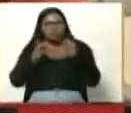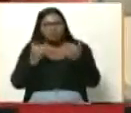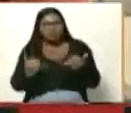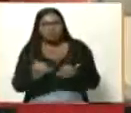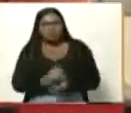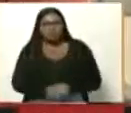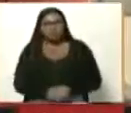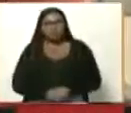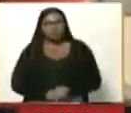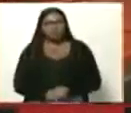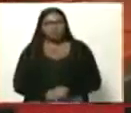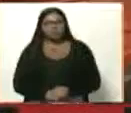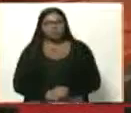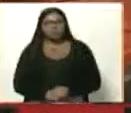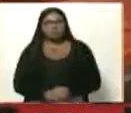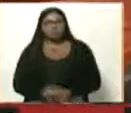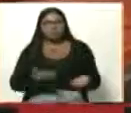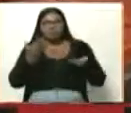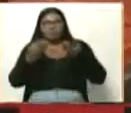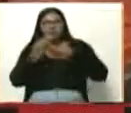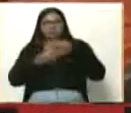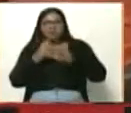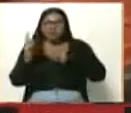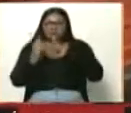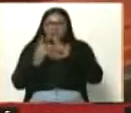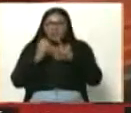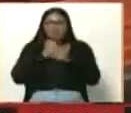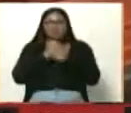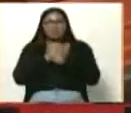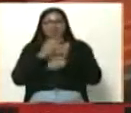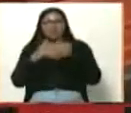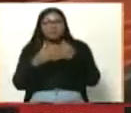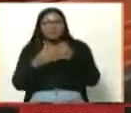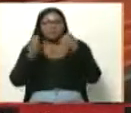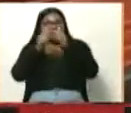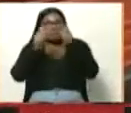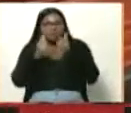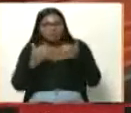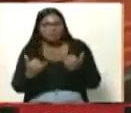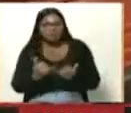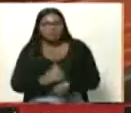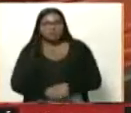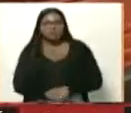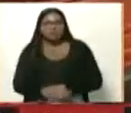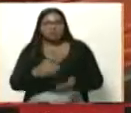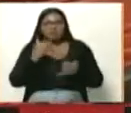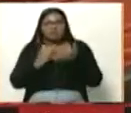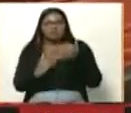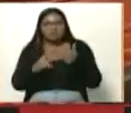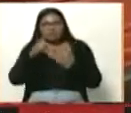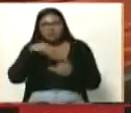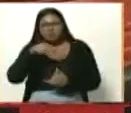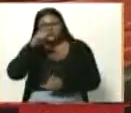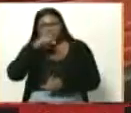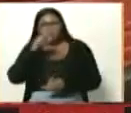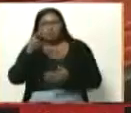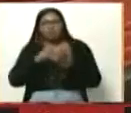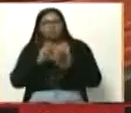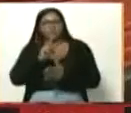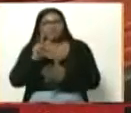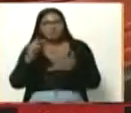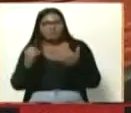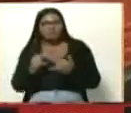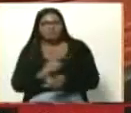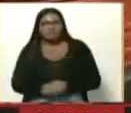de aquel momento. ¿Qué balance hace de acerca del trabajo de la Red de Arte? ¿Cómo cierra este año 2022 y los retos, perspectivas para el